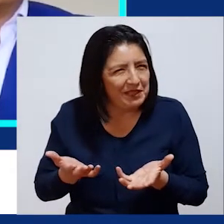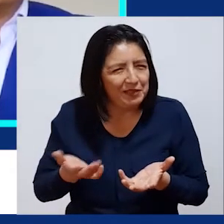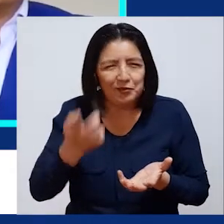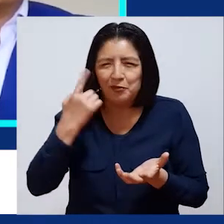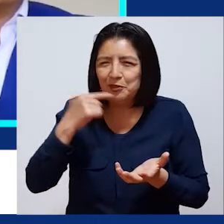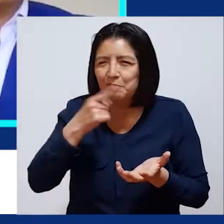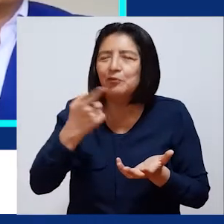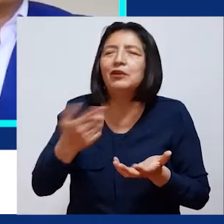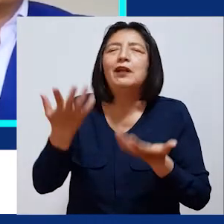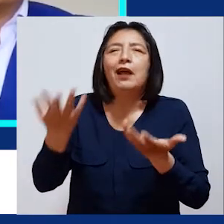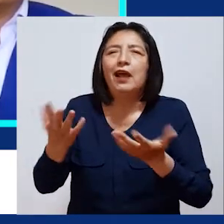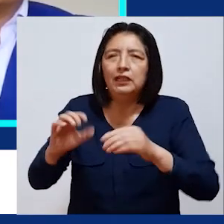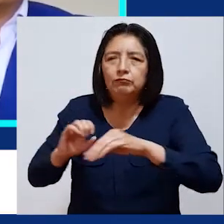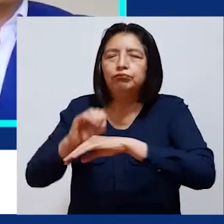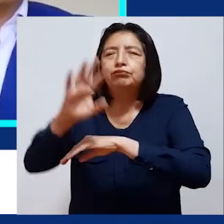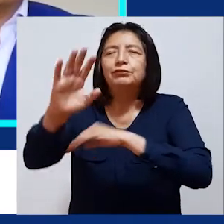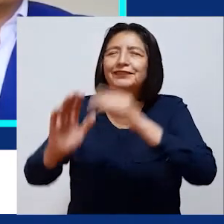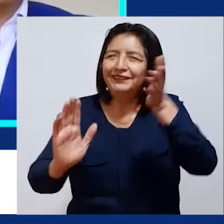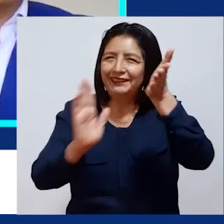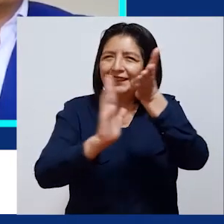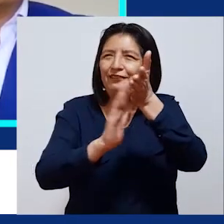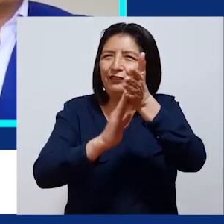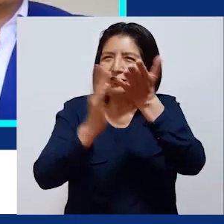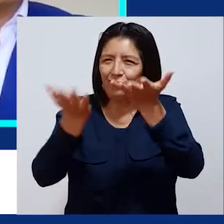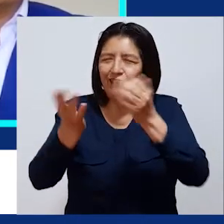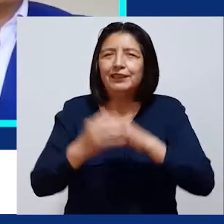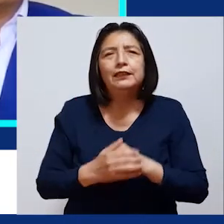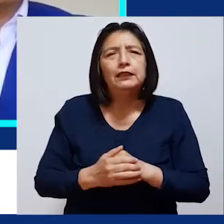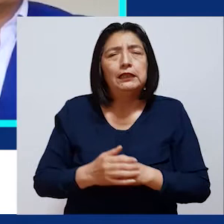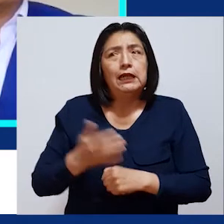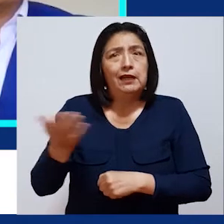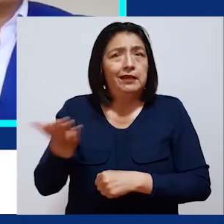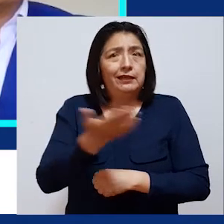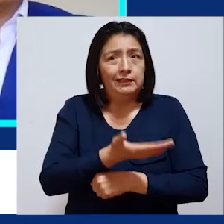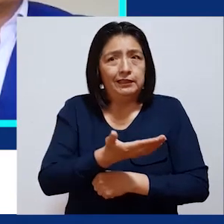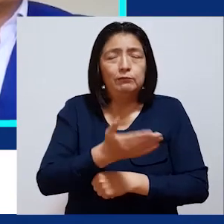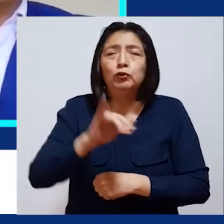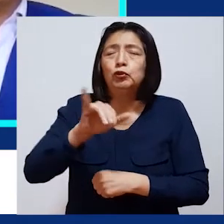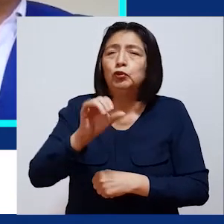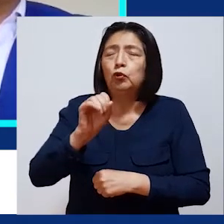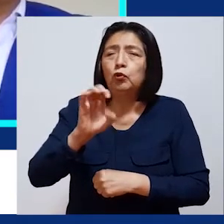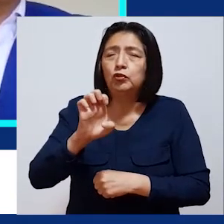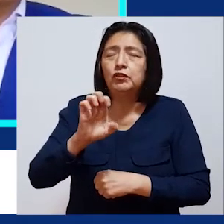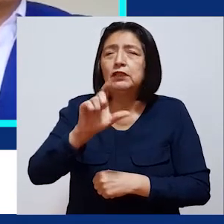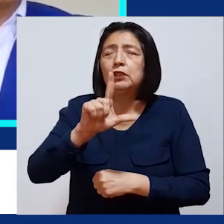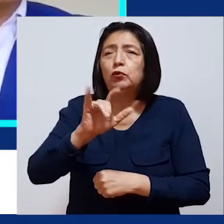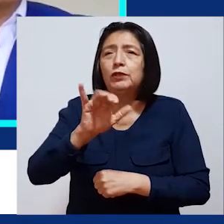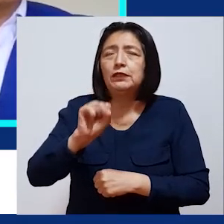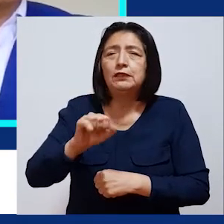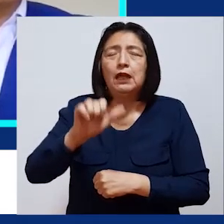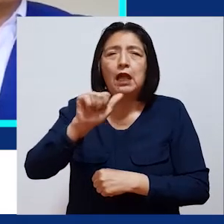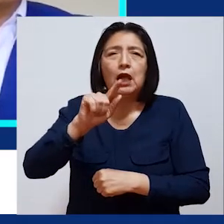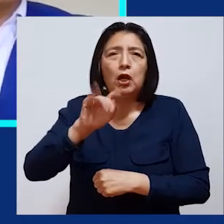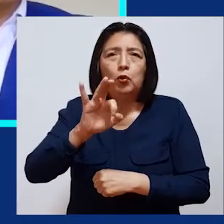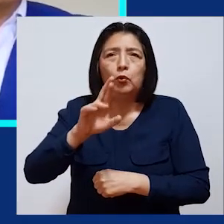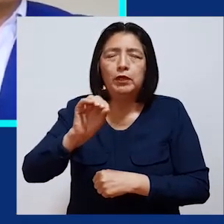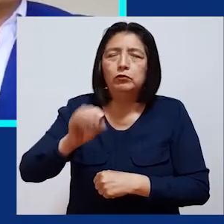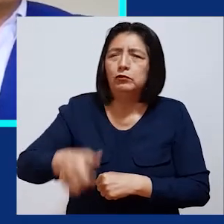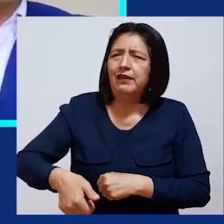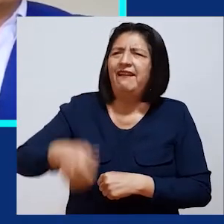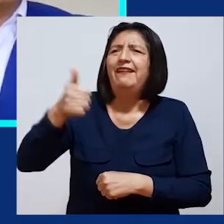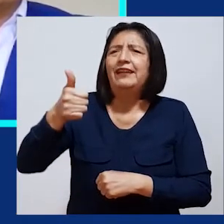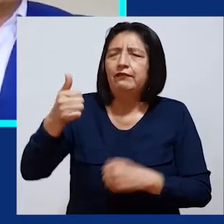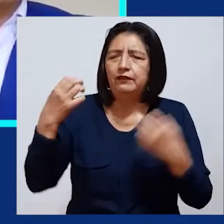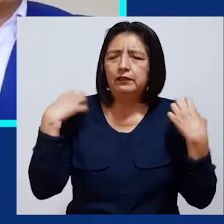Bienvenidas y bienvenidos a esta transmisión de la Defensoría del Pueblo. Estamos con José Luis Agüero, quien es jefe